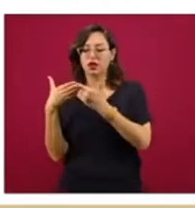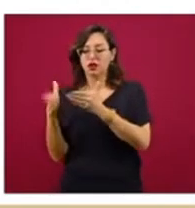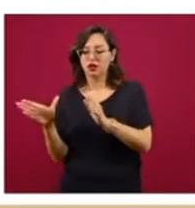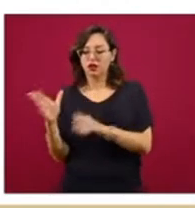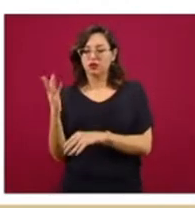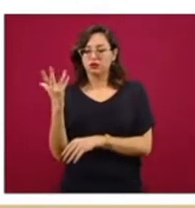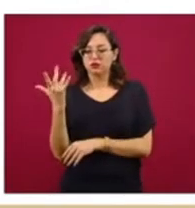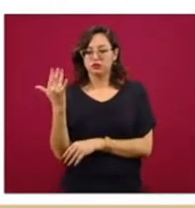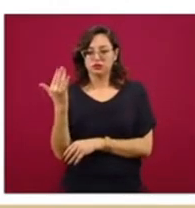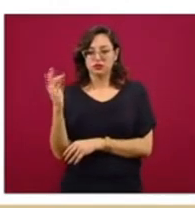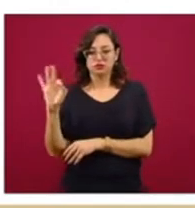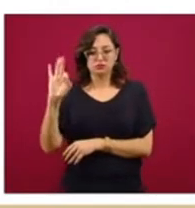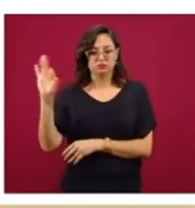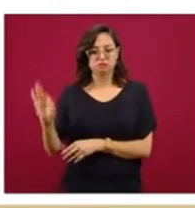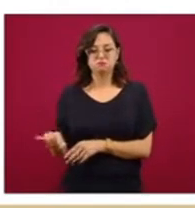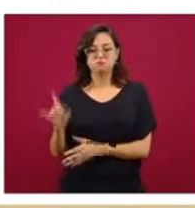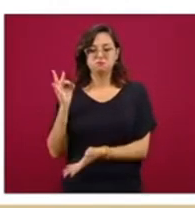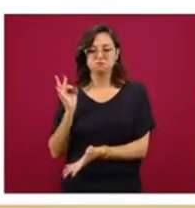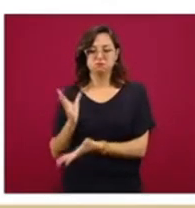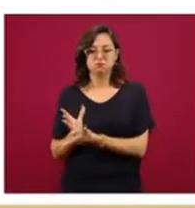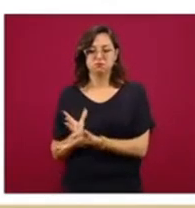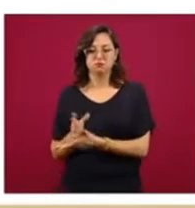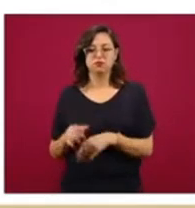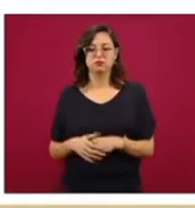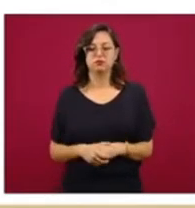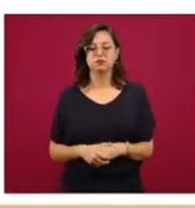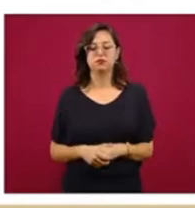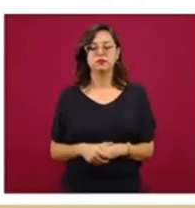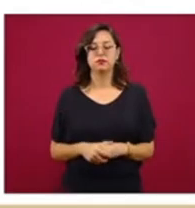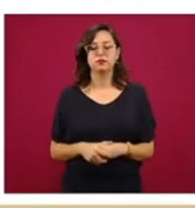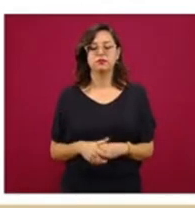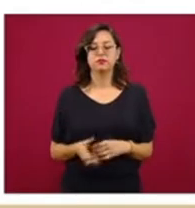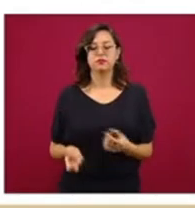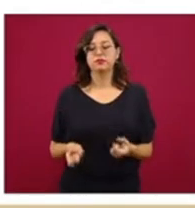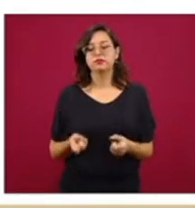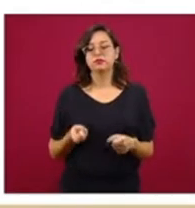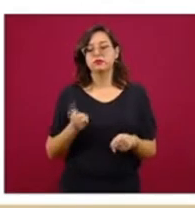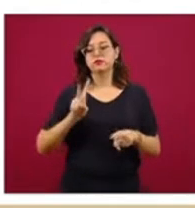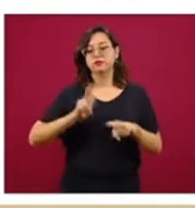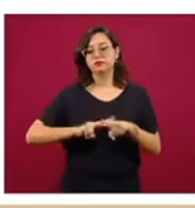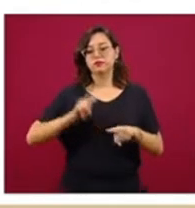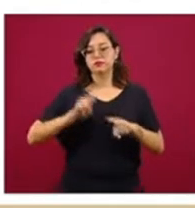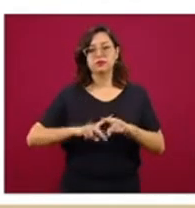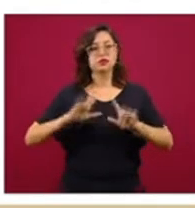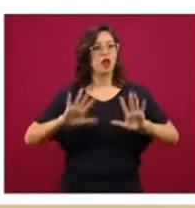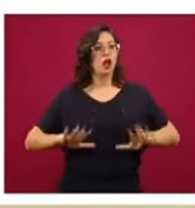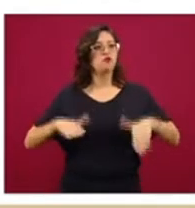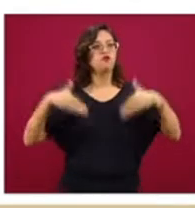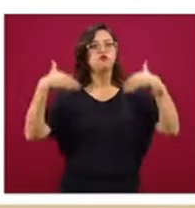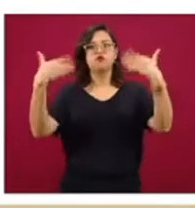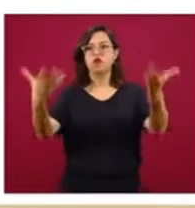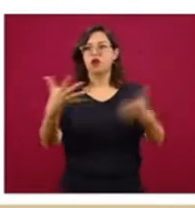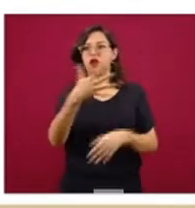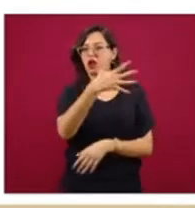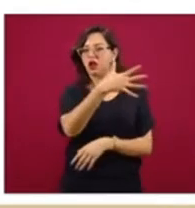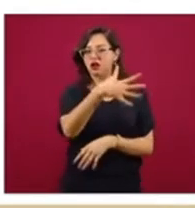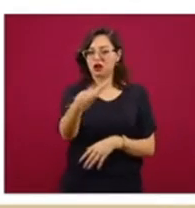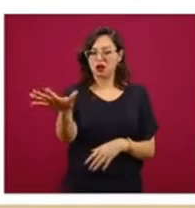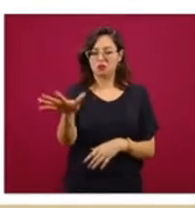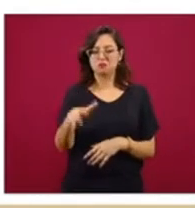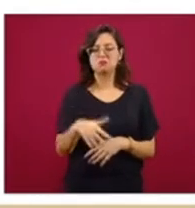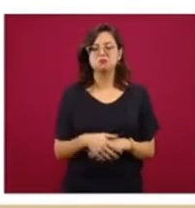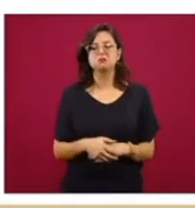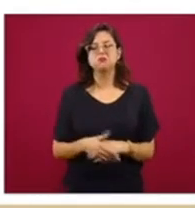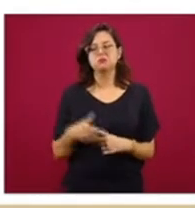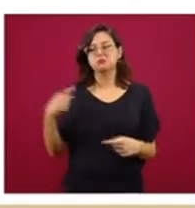se está en semáforo naranja. Parques y áreas comunes, áreas generales, el espacio público en general. Hemos dicho